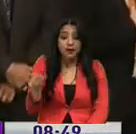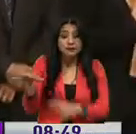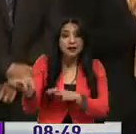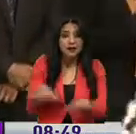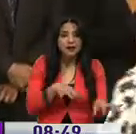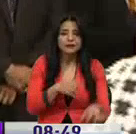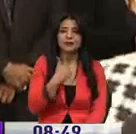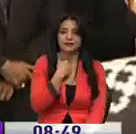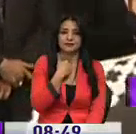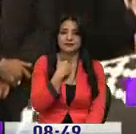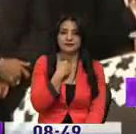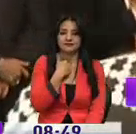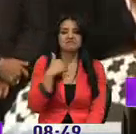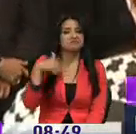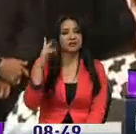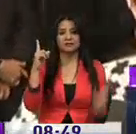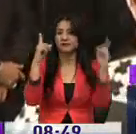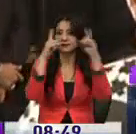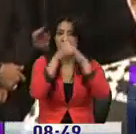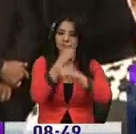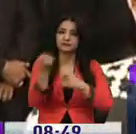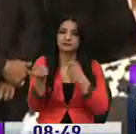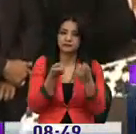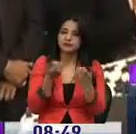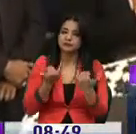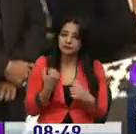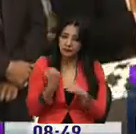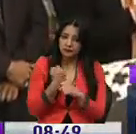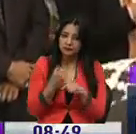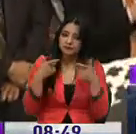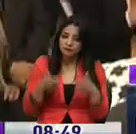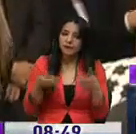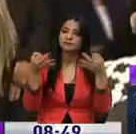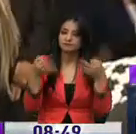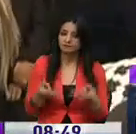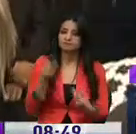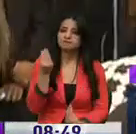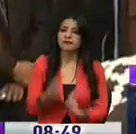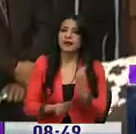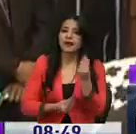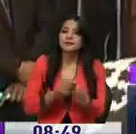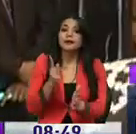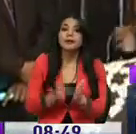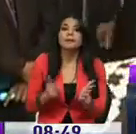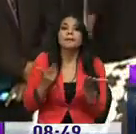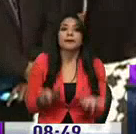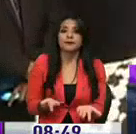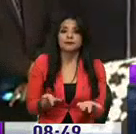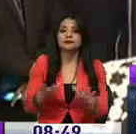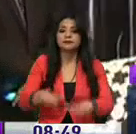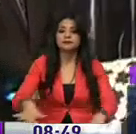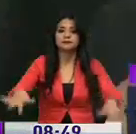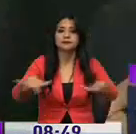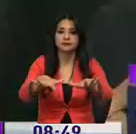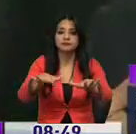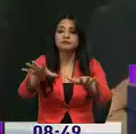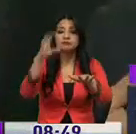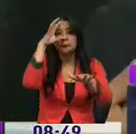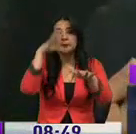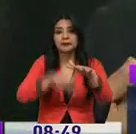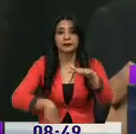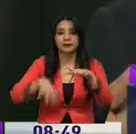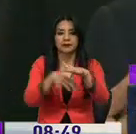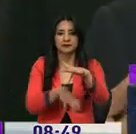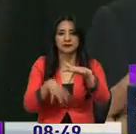actividades son de mucho más difícil control y estamos trabajando para verificar exactamente qué sucedió en una de las bocas.